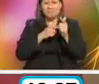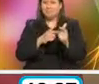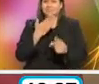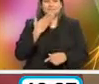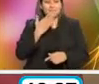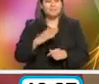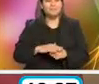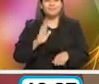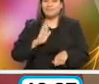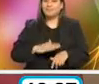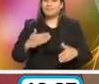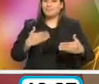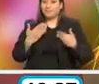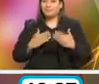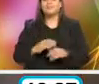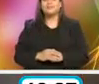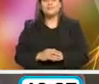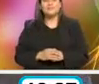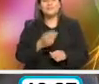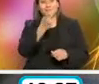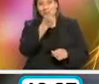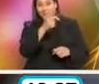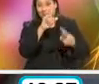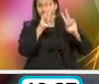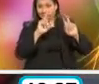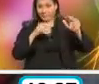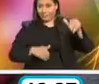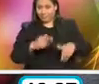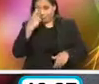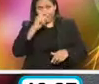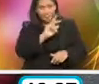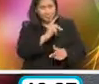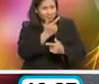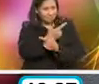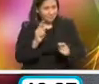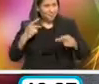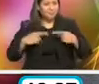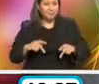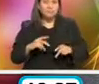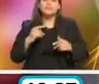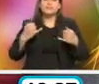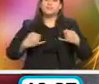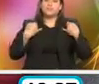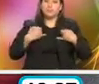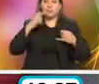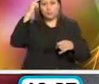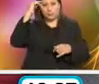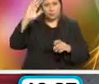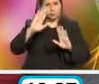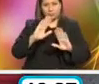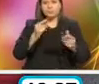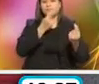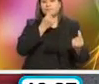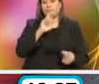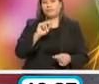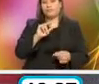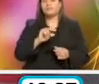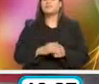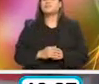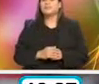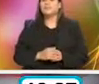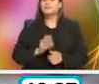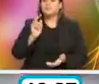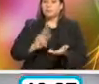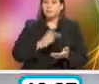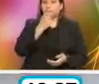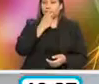vez es más divertida. Entonces, ¿esta obra de teatro es para todo público? Es para adolescentes y adultos. Ok,